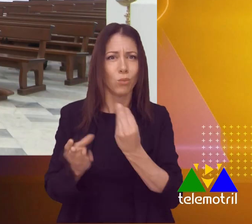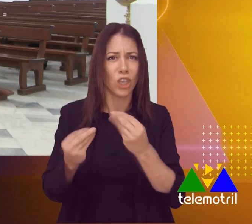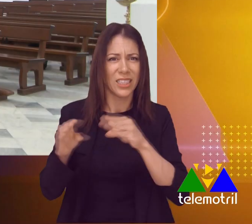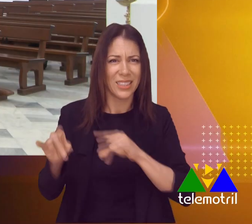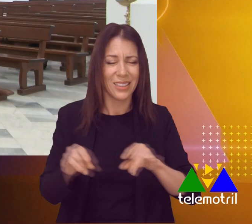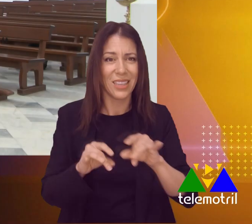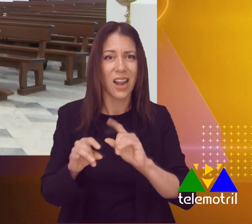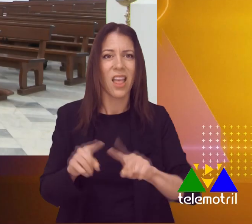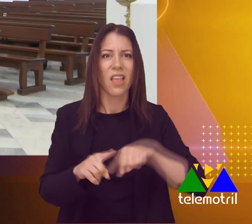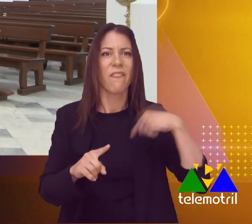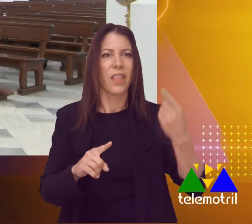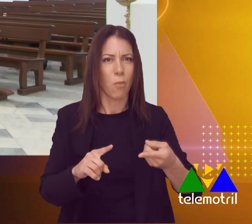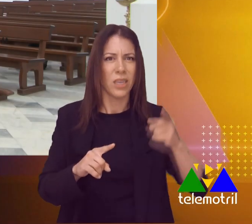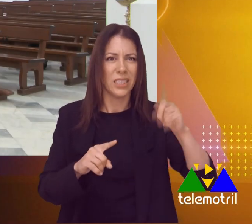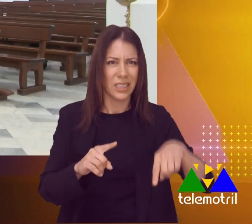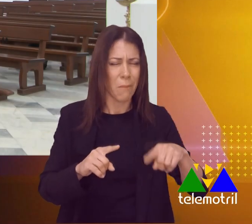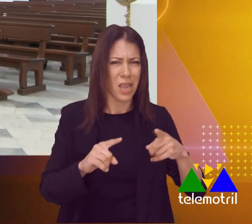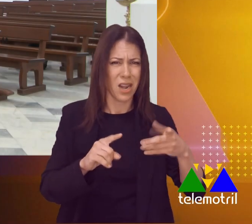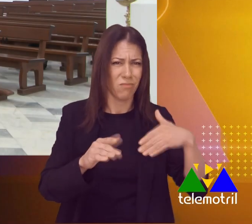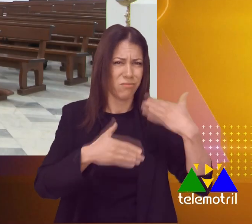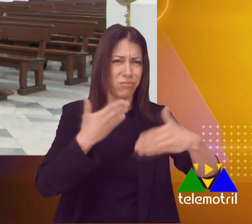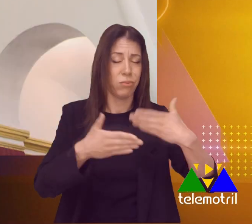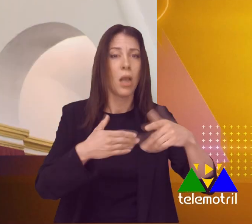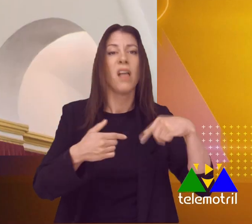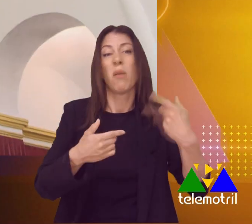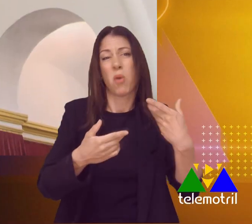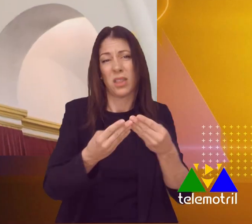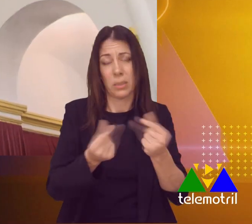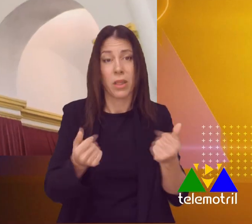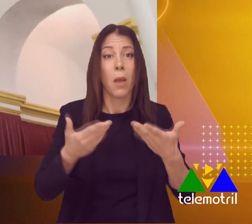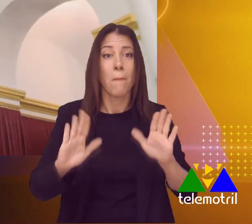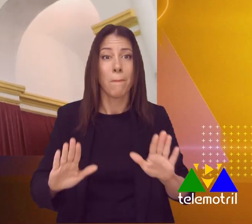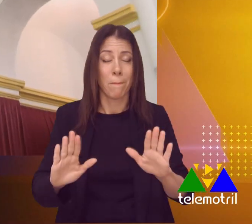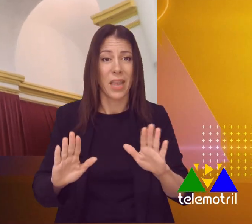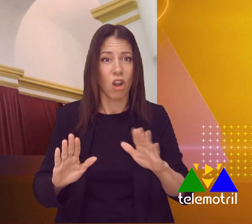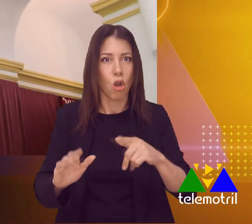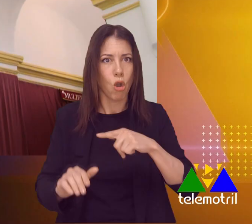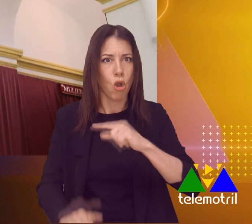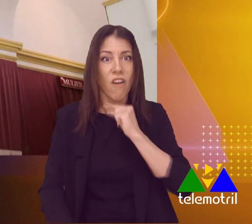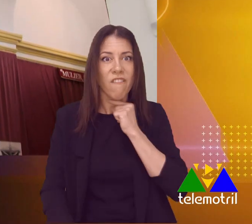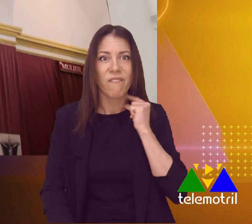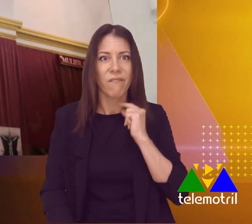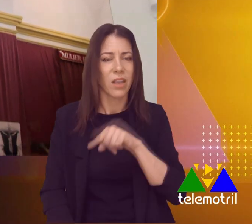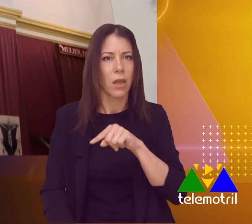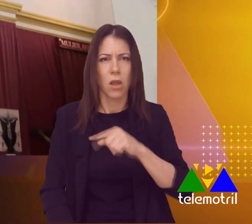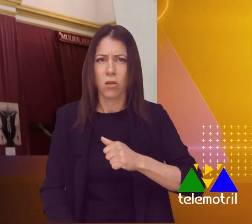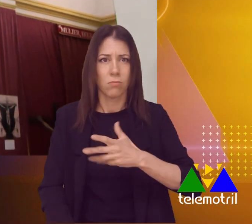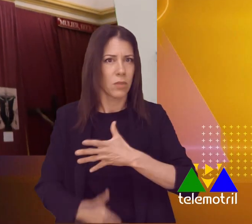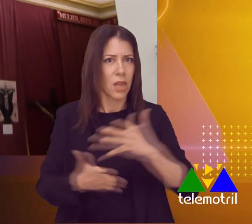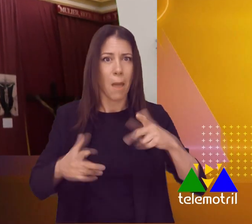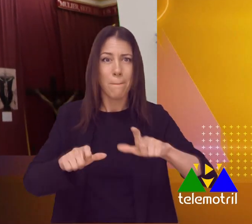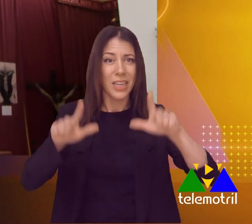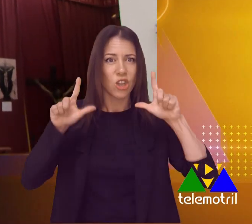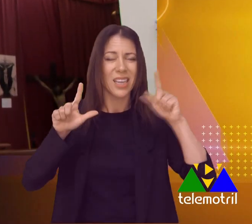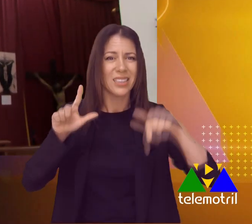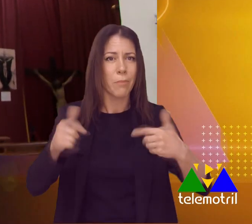fundó 2 capellanías para la eternidad, que después desaparecieron, pero el vicario Gonzalo Hernández de Herrera fue uno de los grandes personajes y el